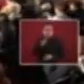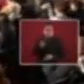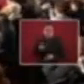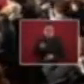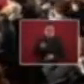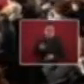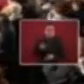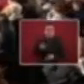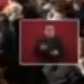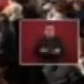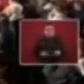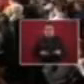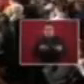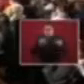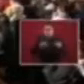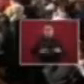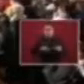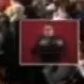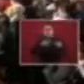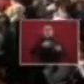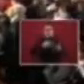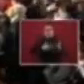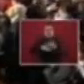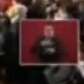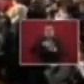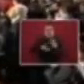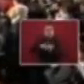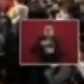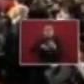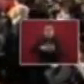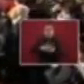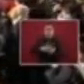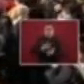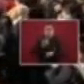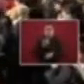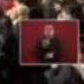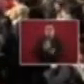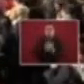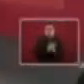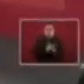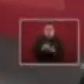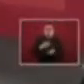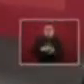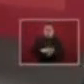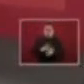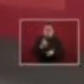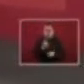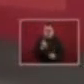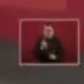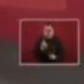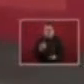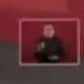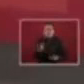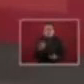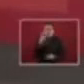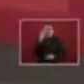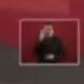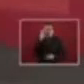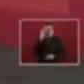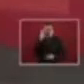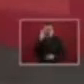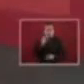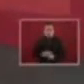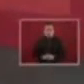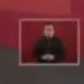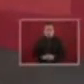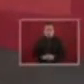el índice no solamente evalúa al gobierno, evalúa a la sociedad, que es importante decirlo. Es decir, nuestro ranqueo no tiene nada más que ver con lo que hace el